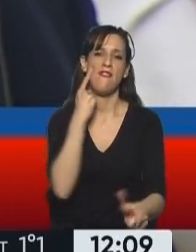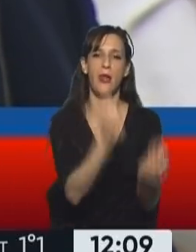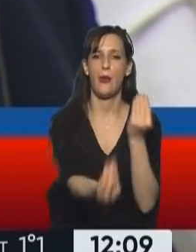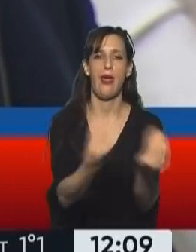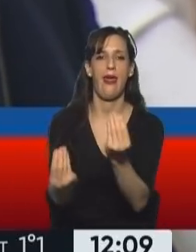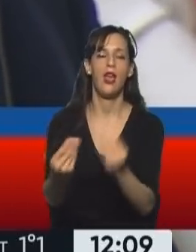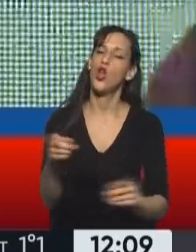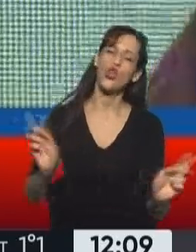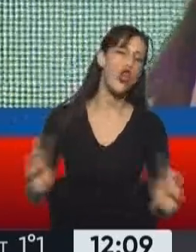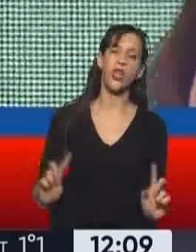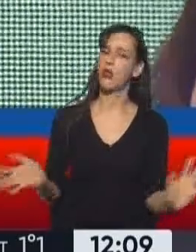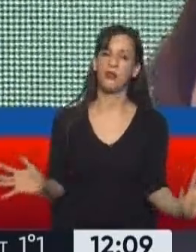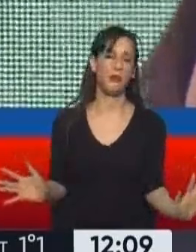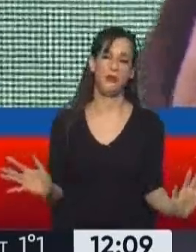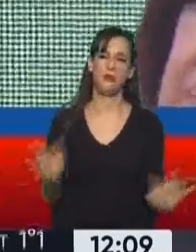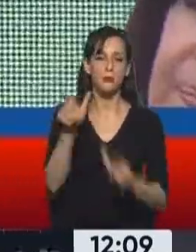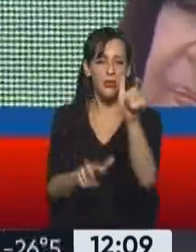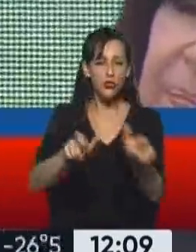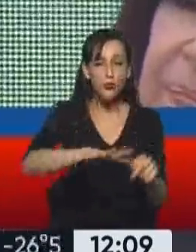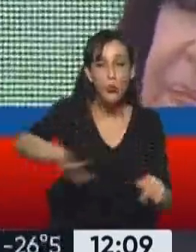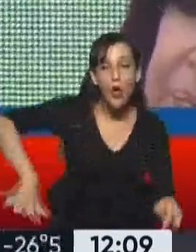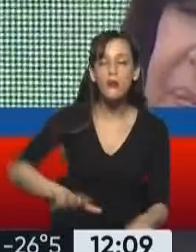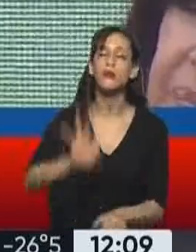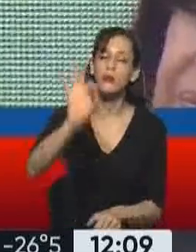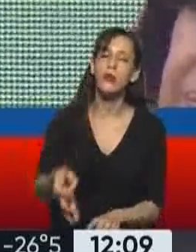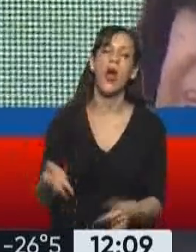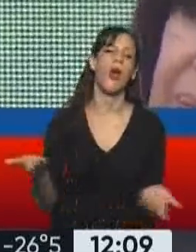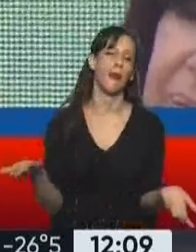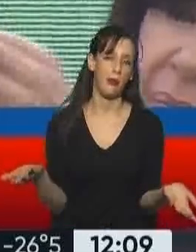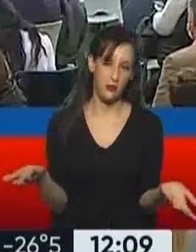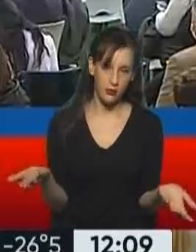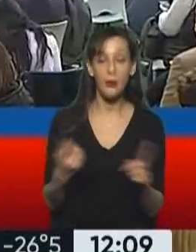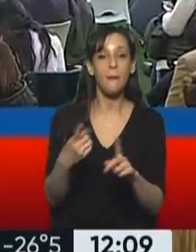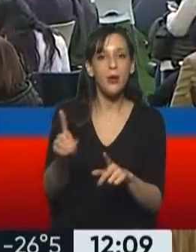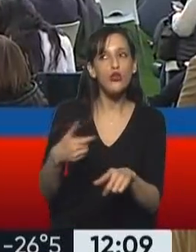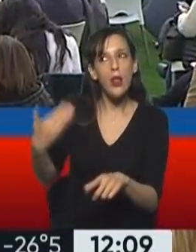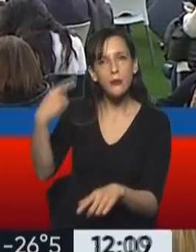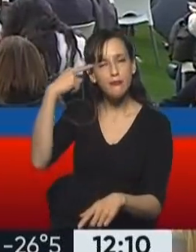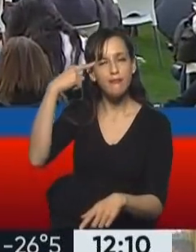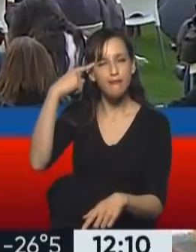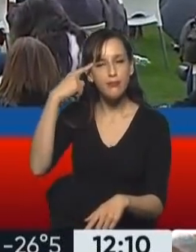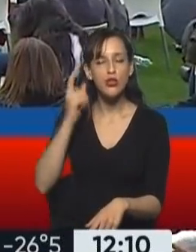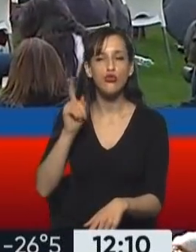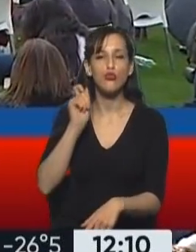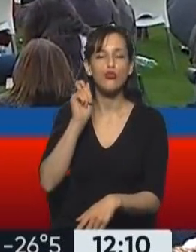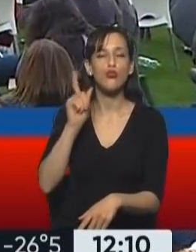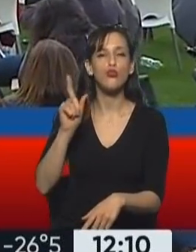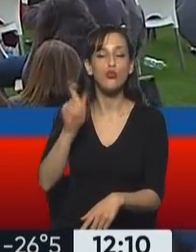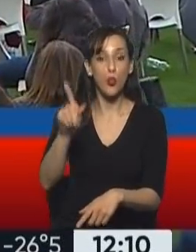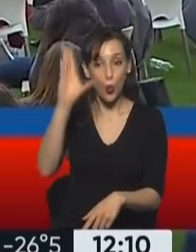Y el pueblo lo sabe. Pero pensaba en ese peso, en el peso que tuvo que llevar Cristina,